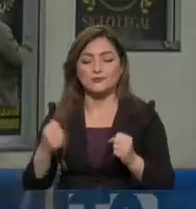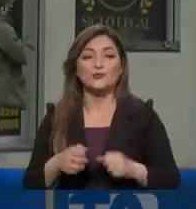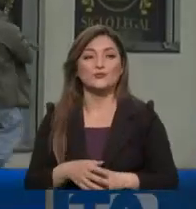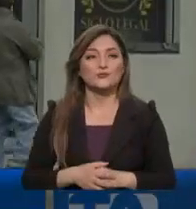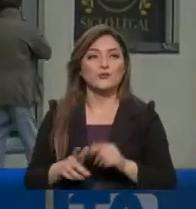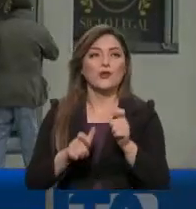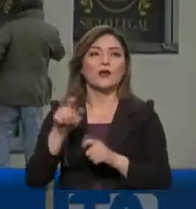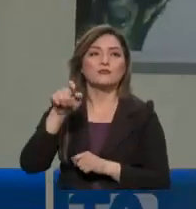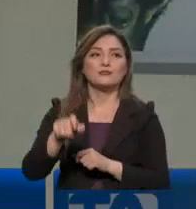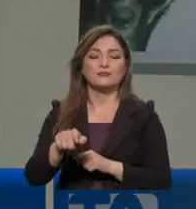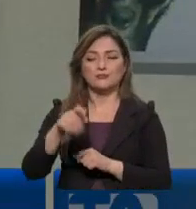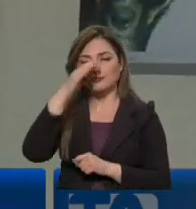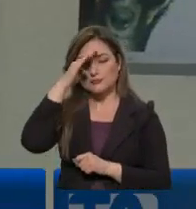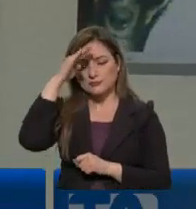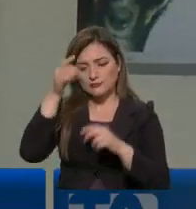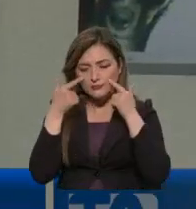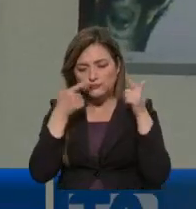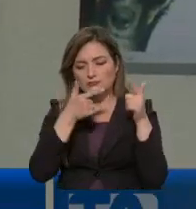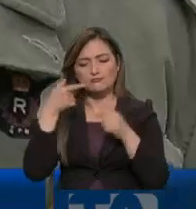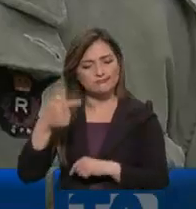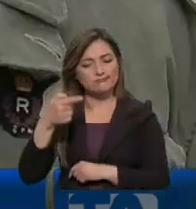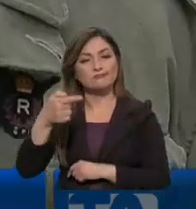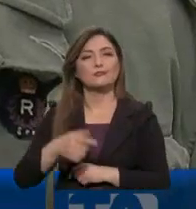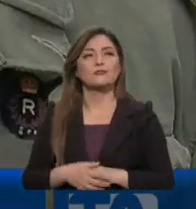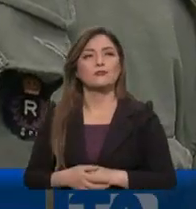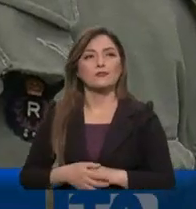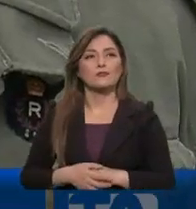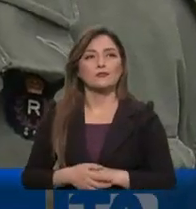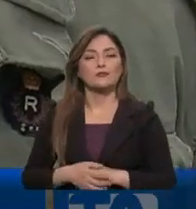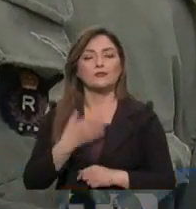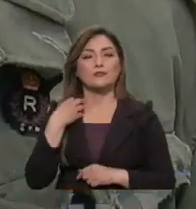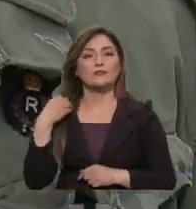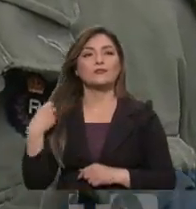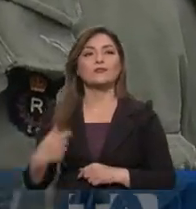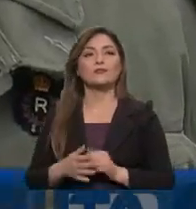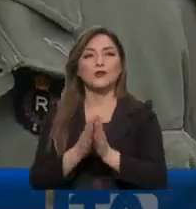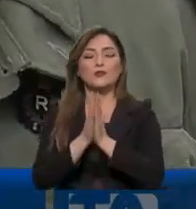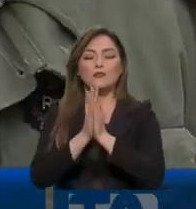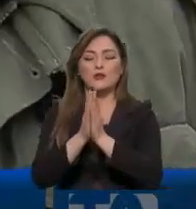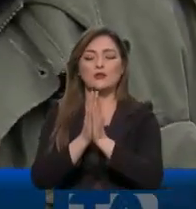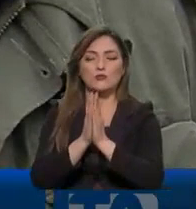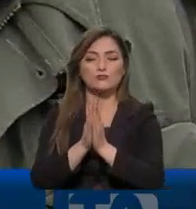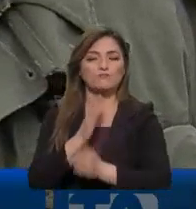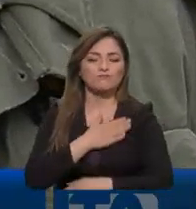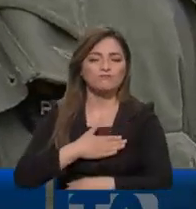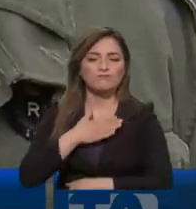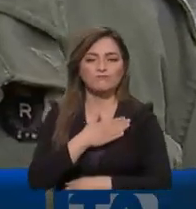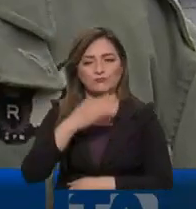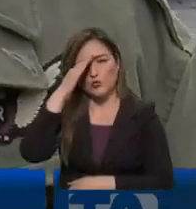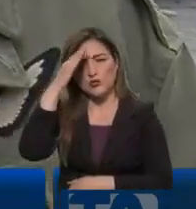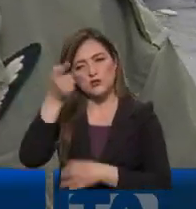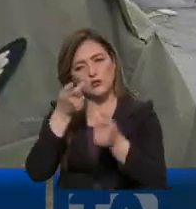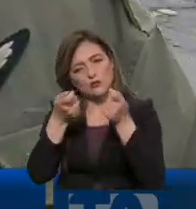es necesario aumentar los patrullajes todos los días. El pedido nuestro es de que exista mayor